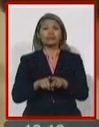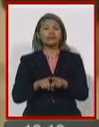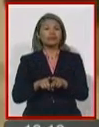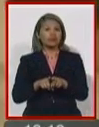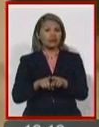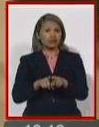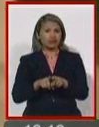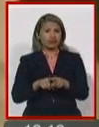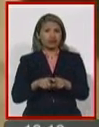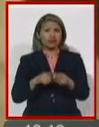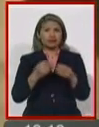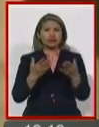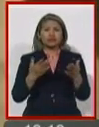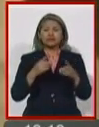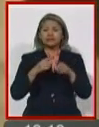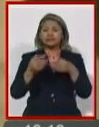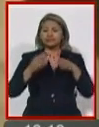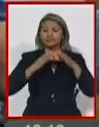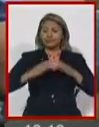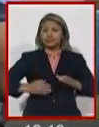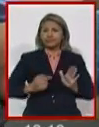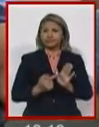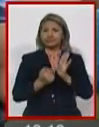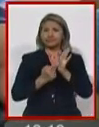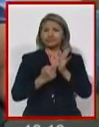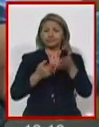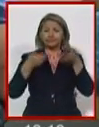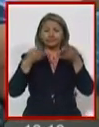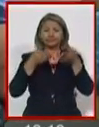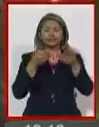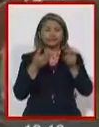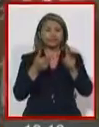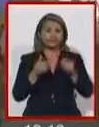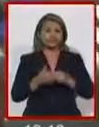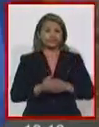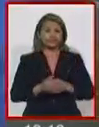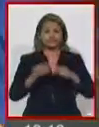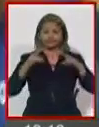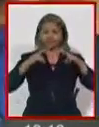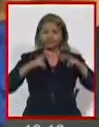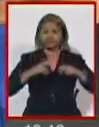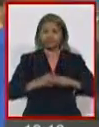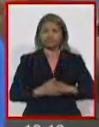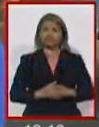de contusión y el halo de Fish en el cuerpo que demuestra la proximidad en el disparo. El